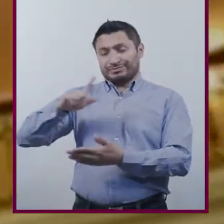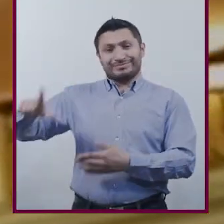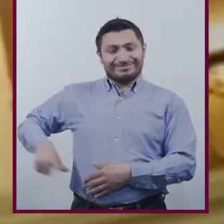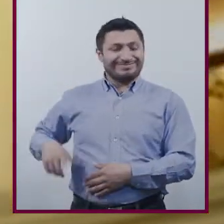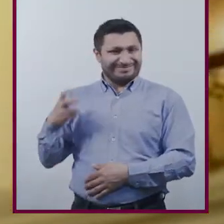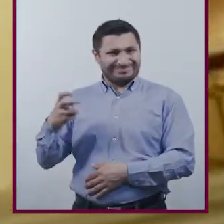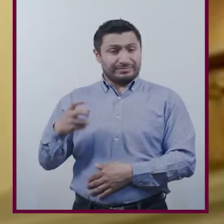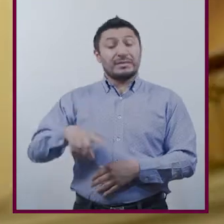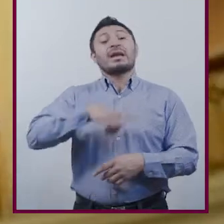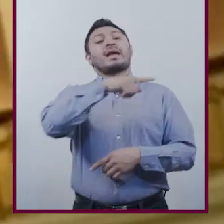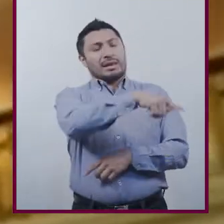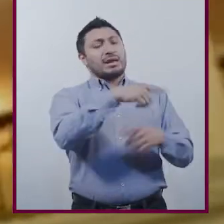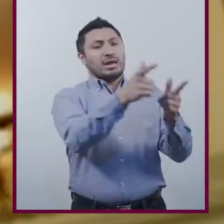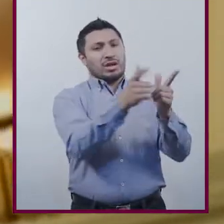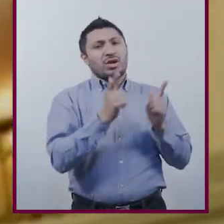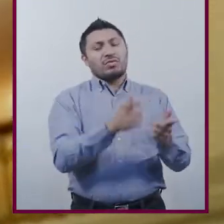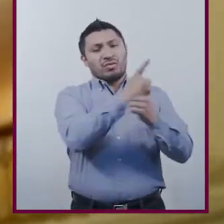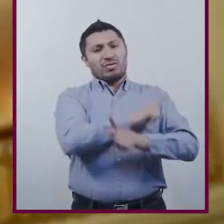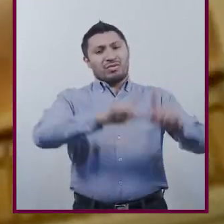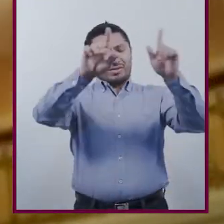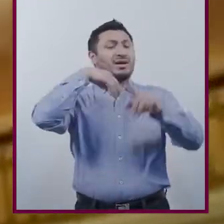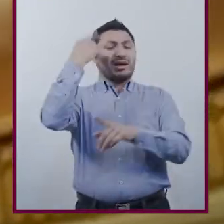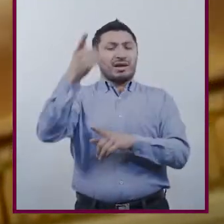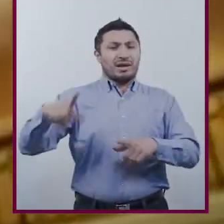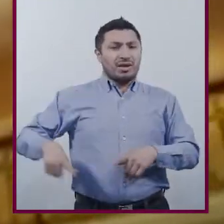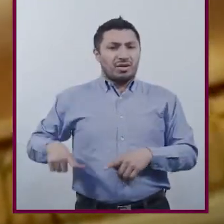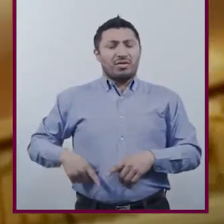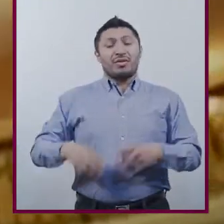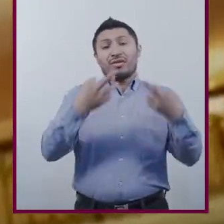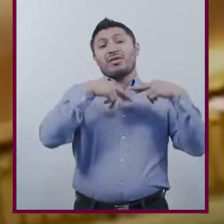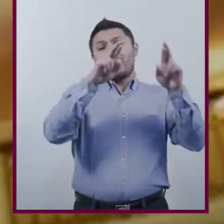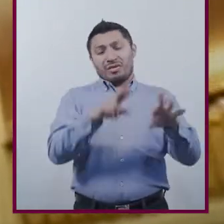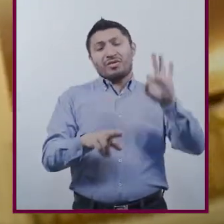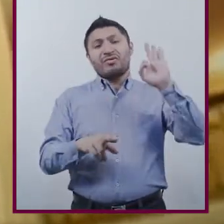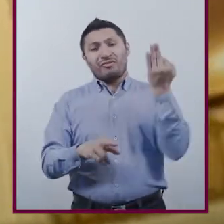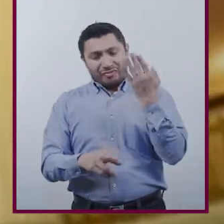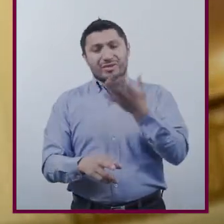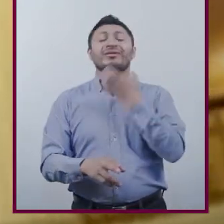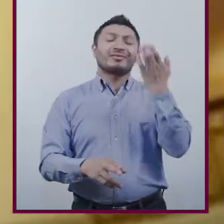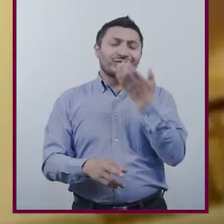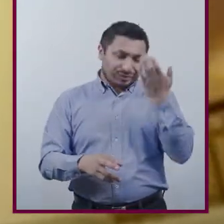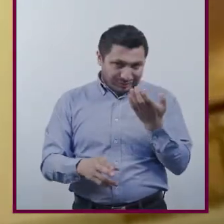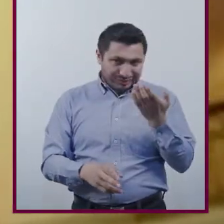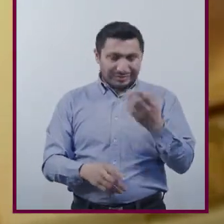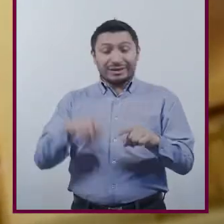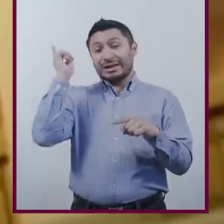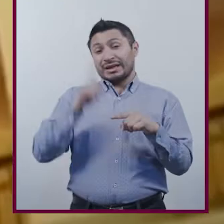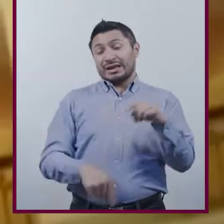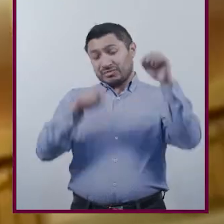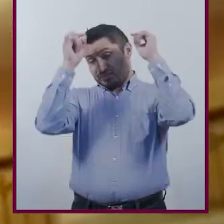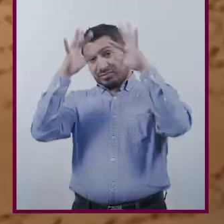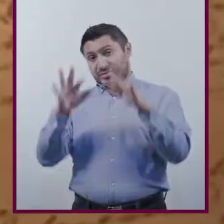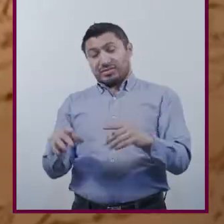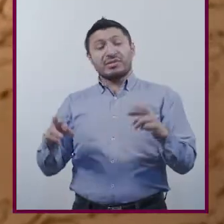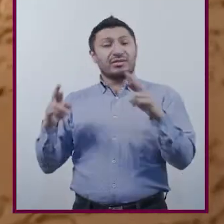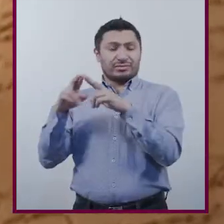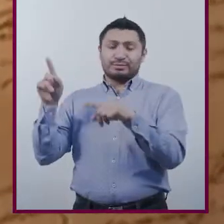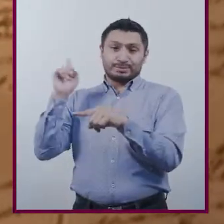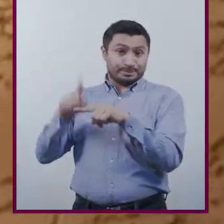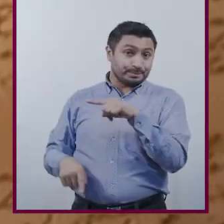los liberales, quienes querían un gobierno representativo, federal y popular, eliminar los privilegios a la